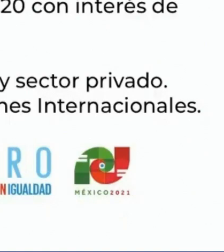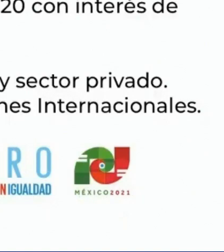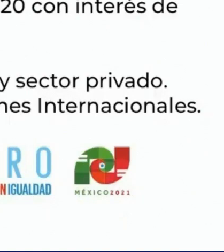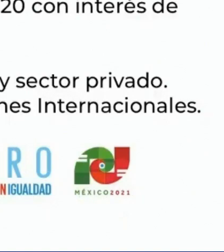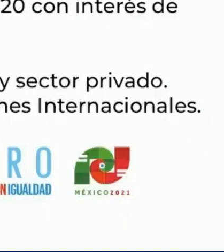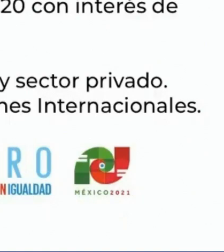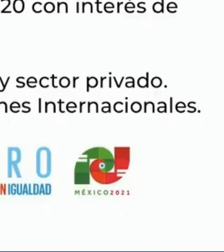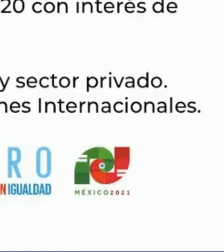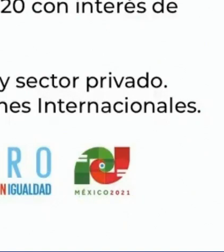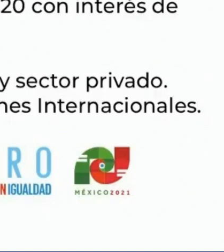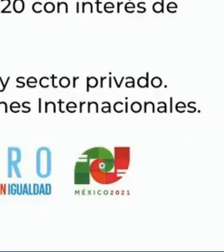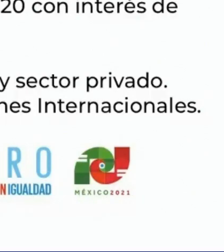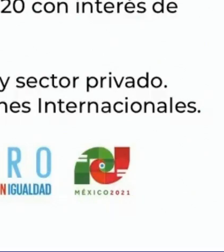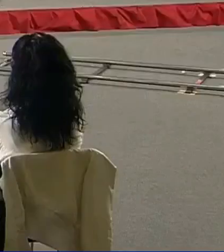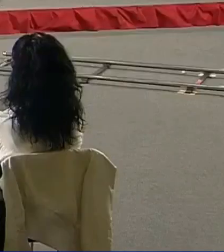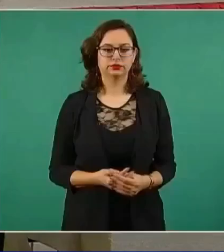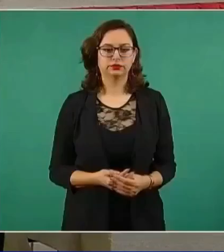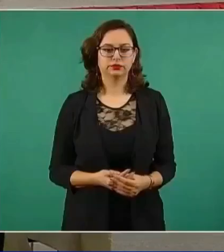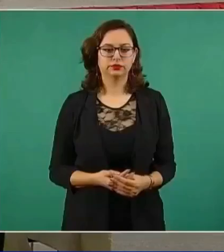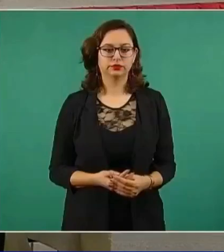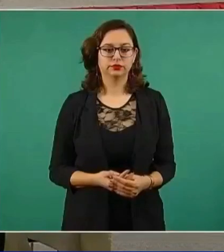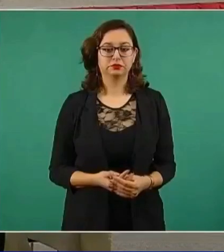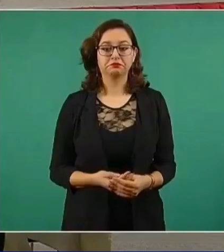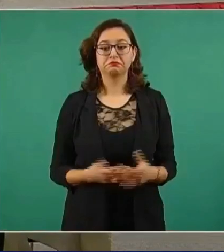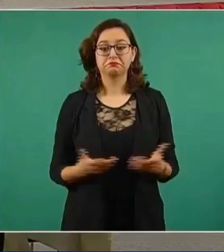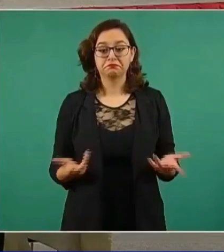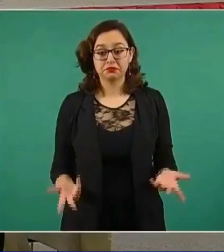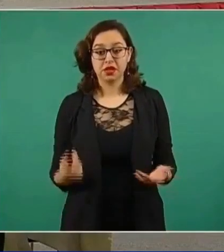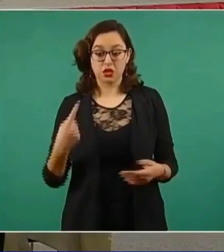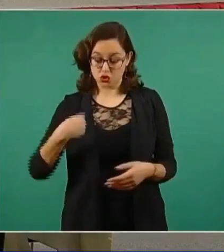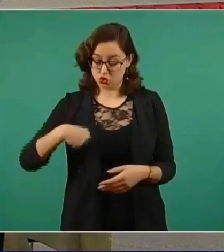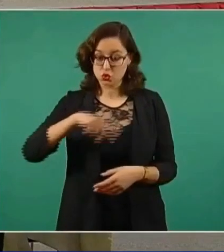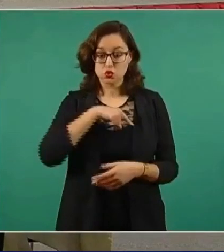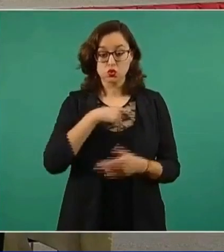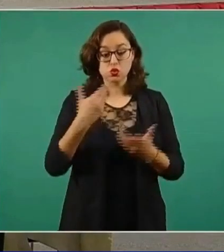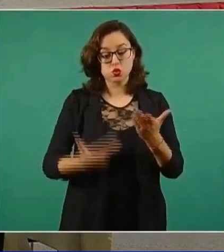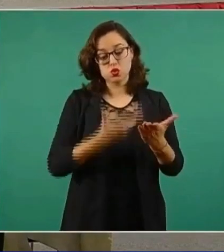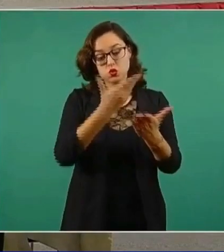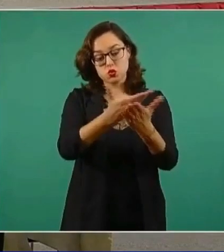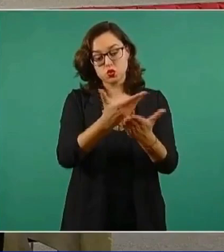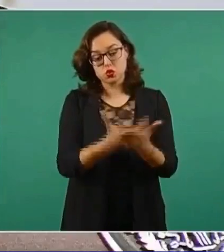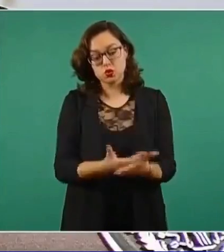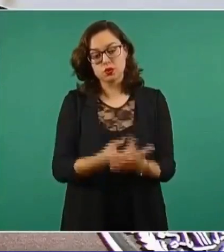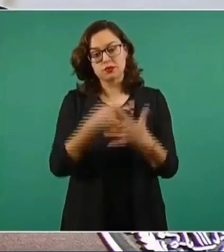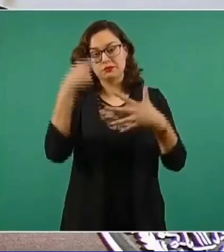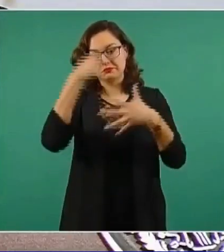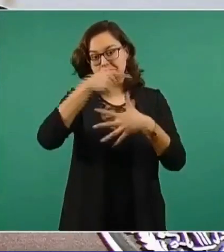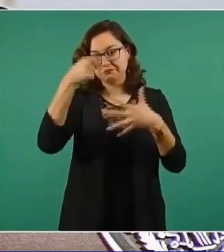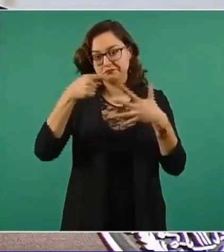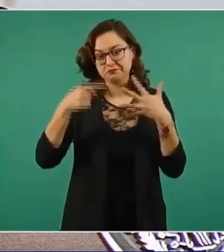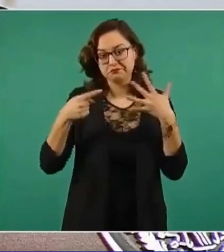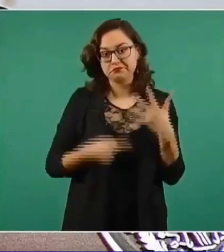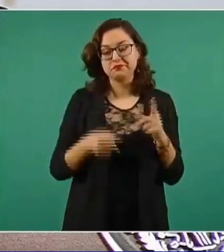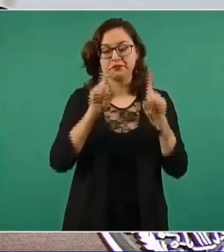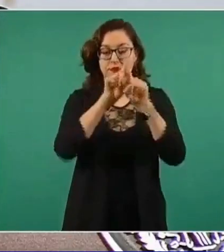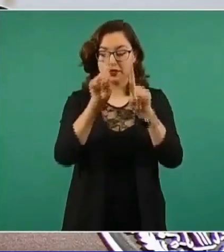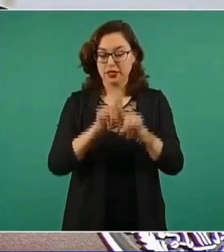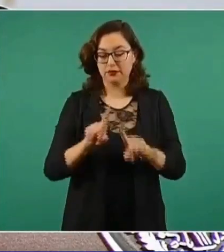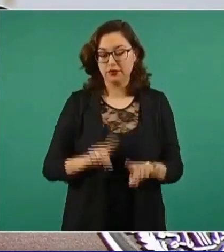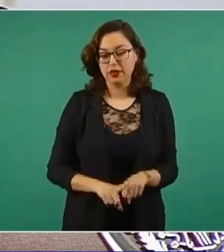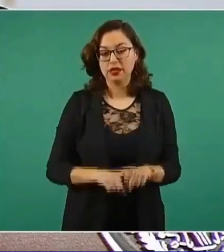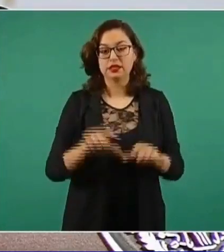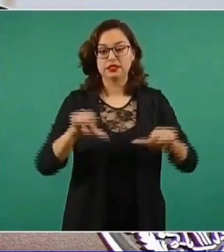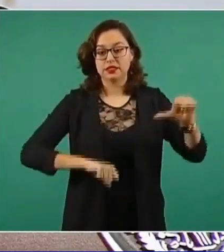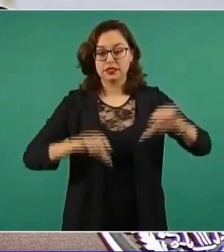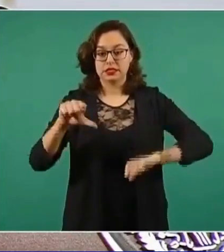en París. Estas son algunas de las acciones que realizamos en colaboración con